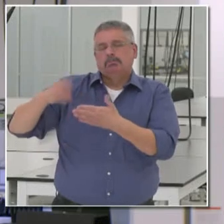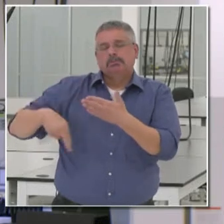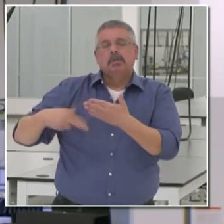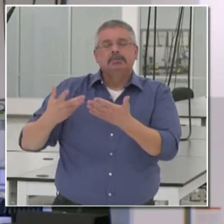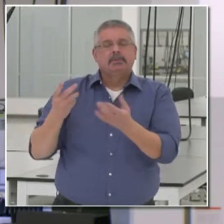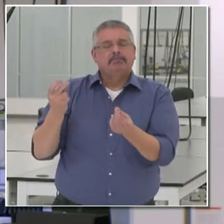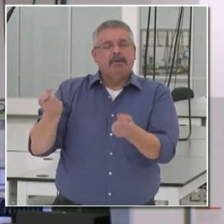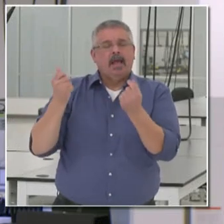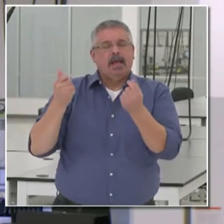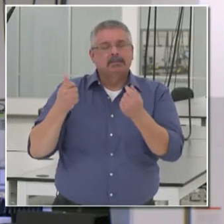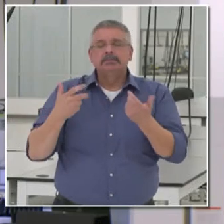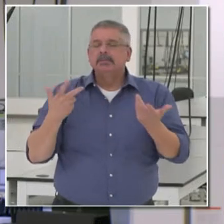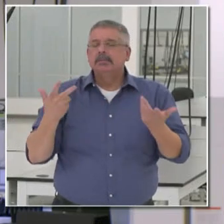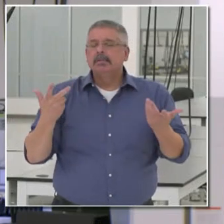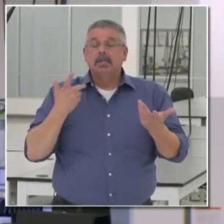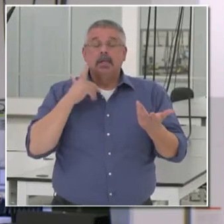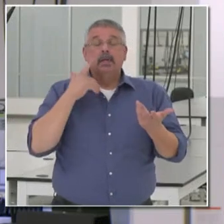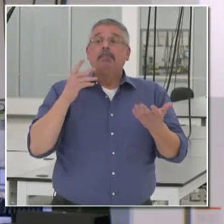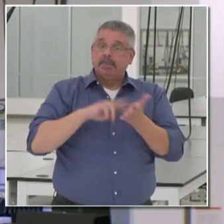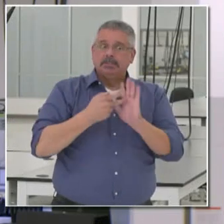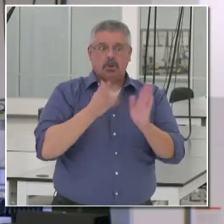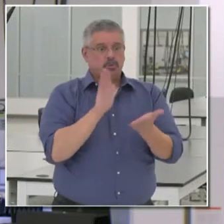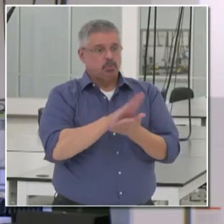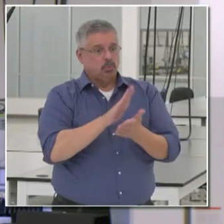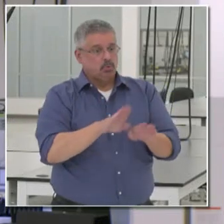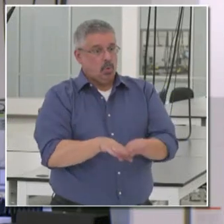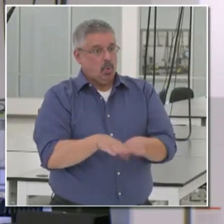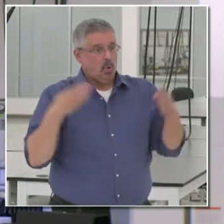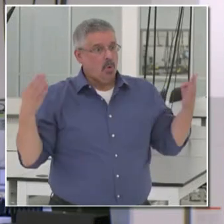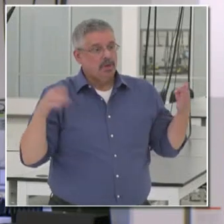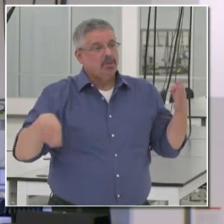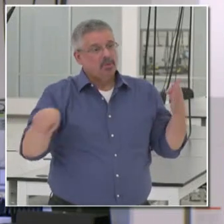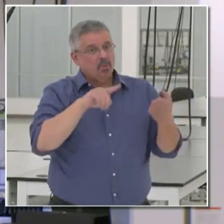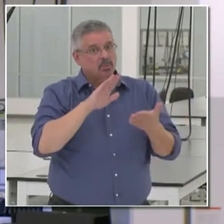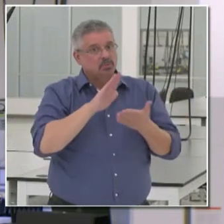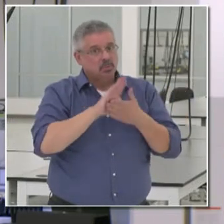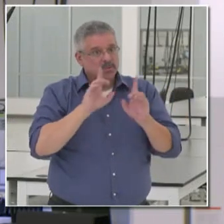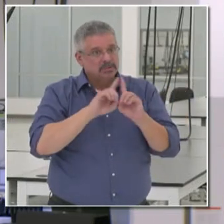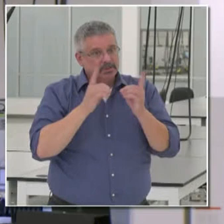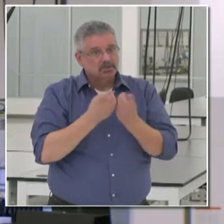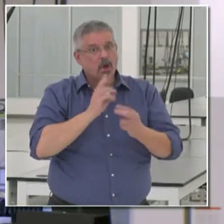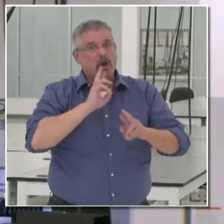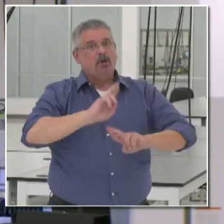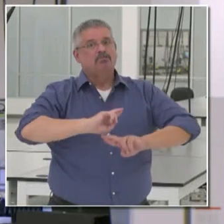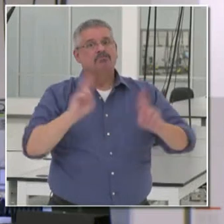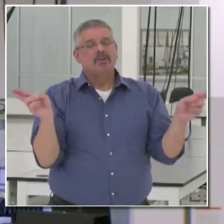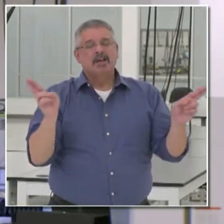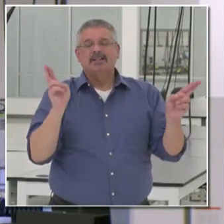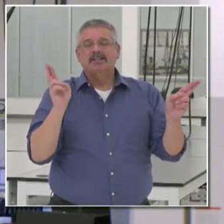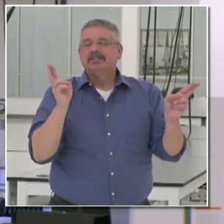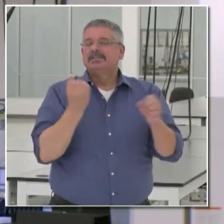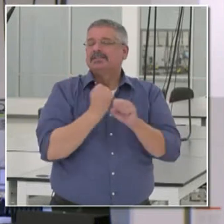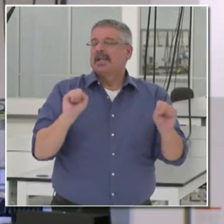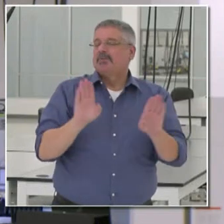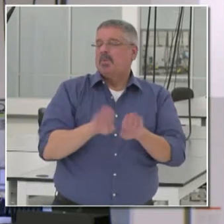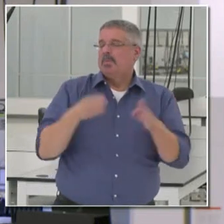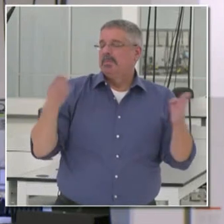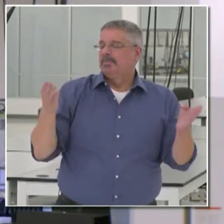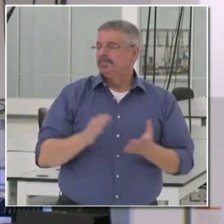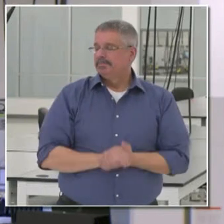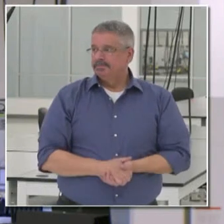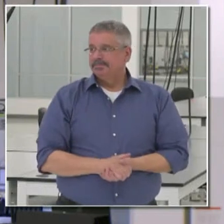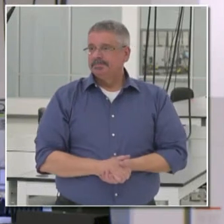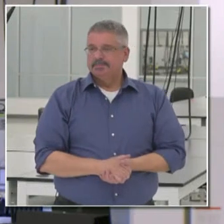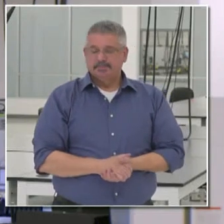ayudaremos en avanzar los esfuerzos de nuestras escuelas cuando las escuelas y los distritos estén listos para abrirse de manera